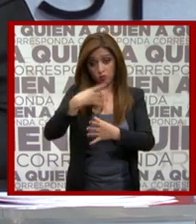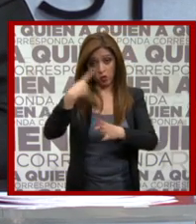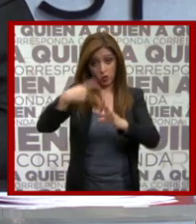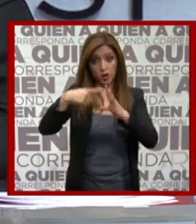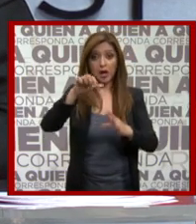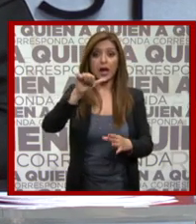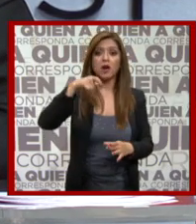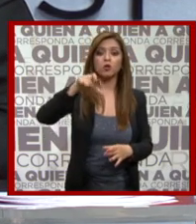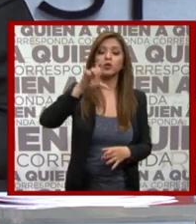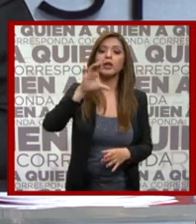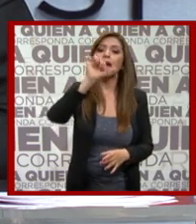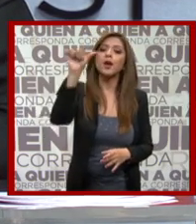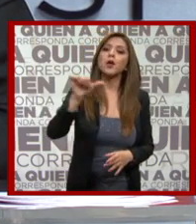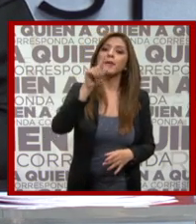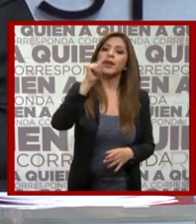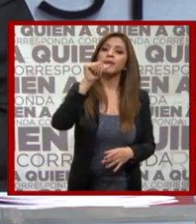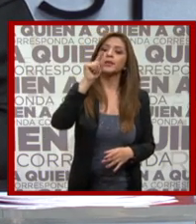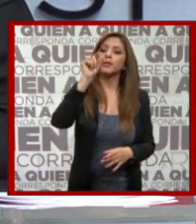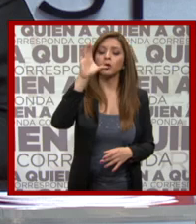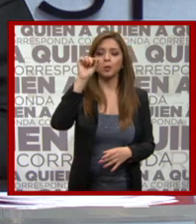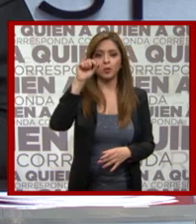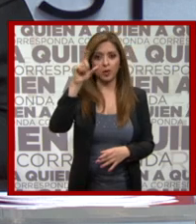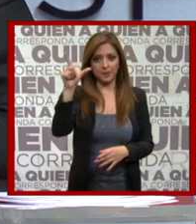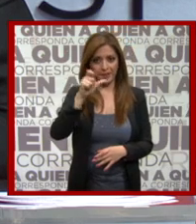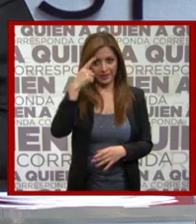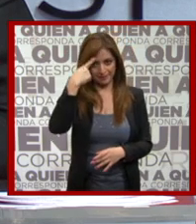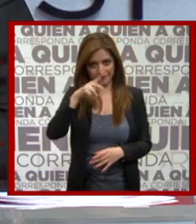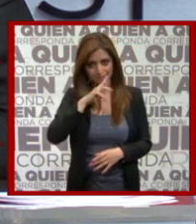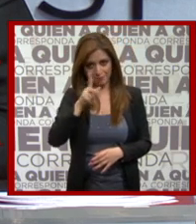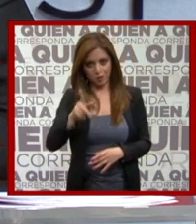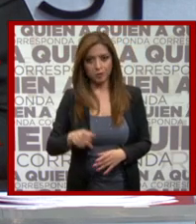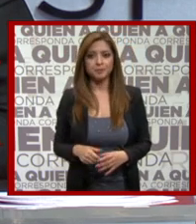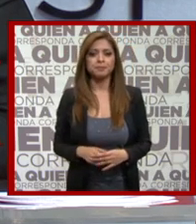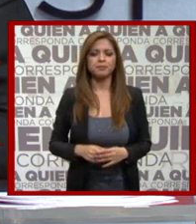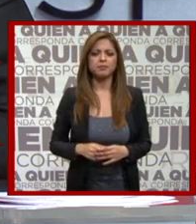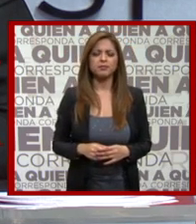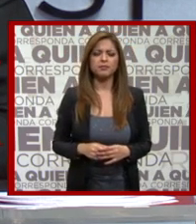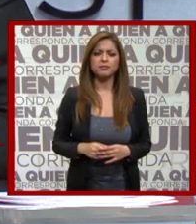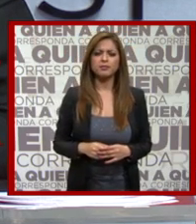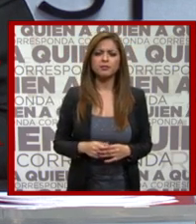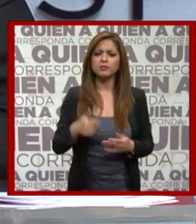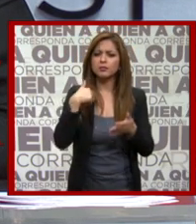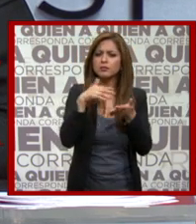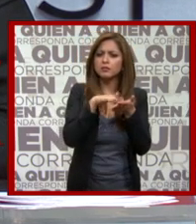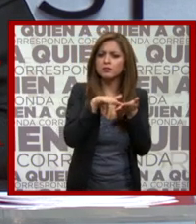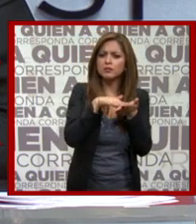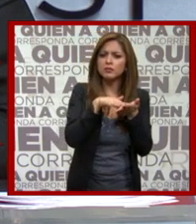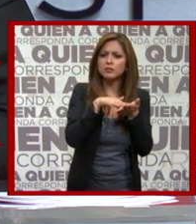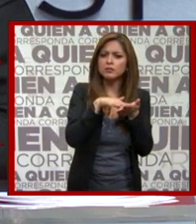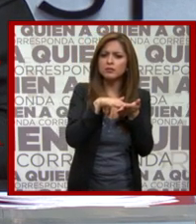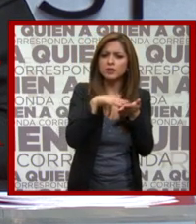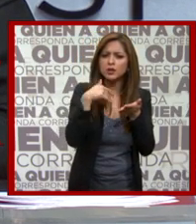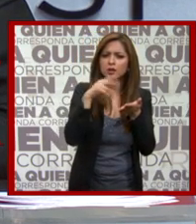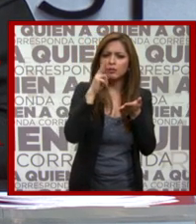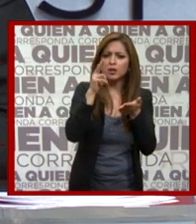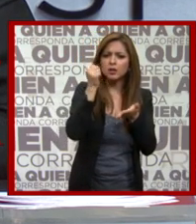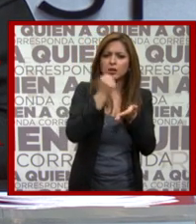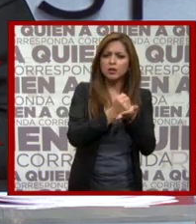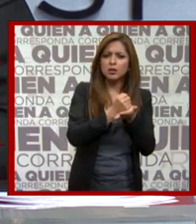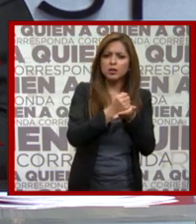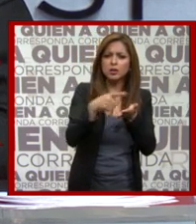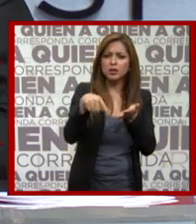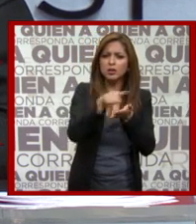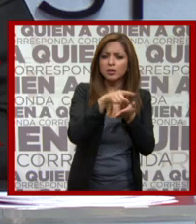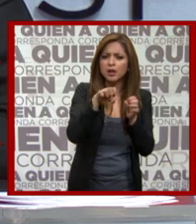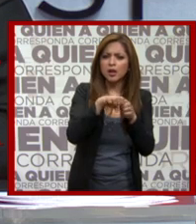qc@tvazteca.com.mx, por favor, si fueras tan amable. ¿Qué es esto? Vino a hacer un programa de A Quien Corresponde. Saludos, cuídense a